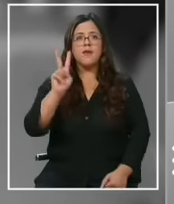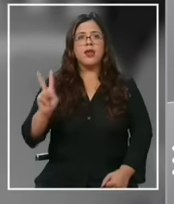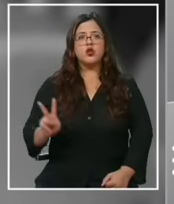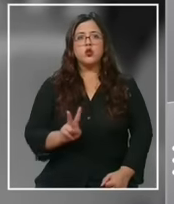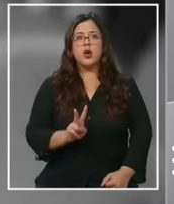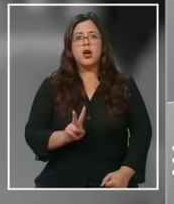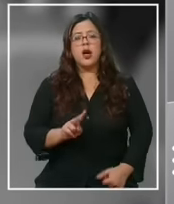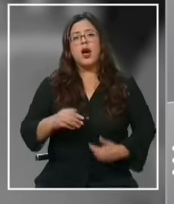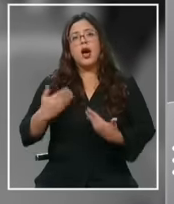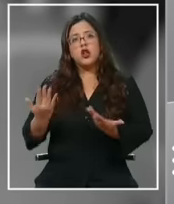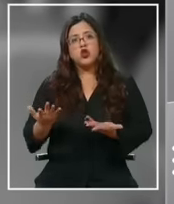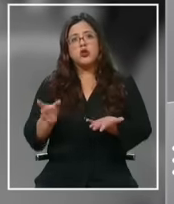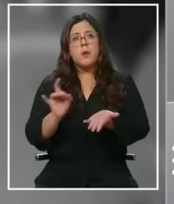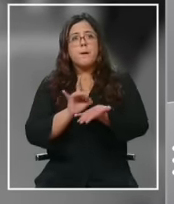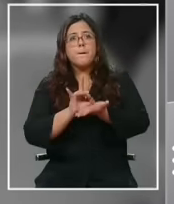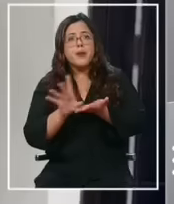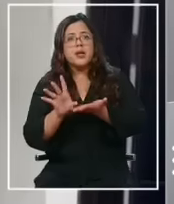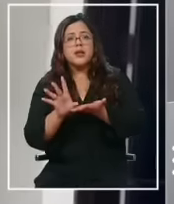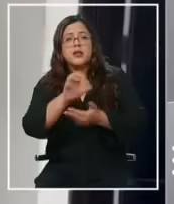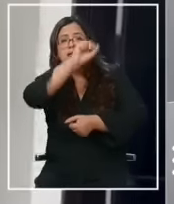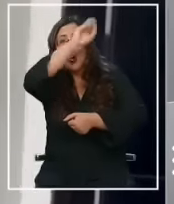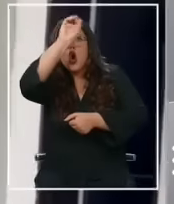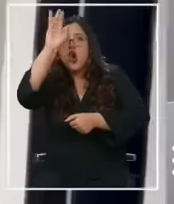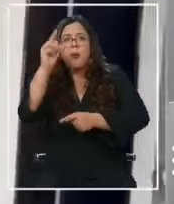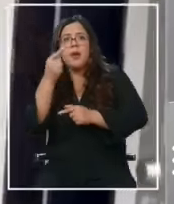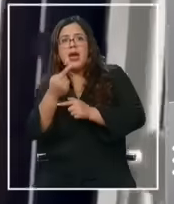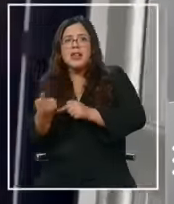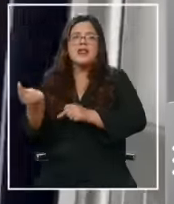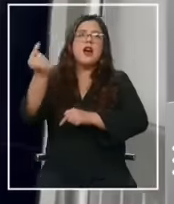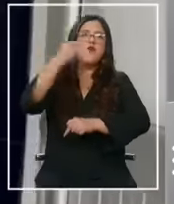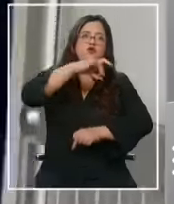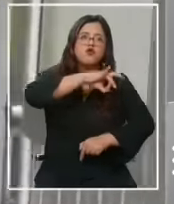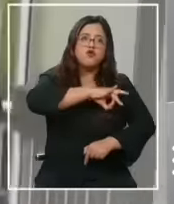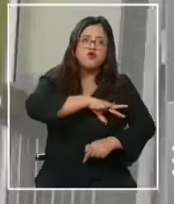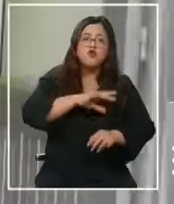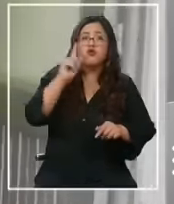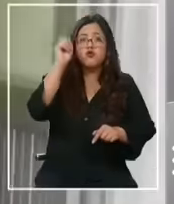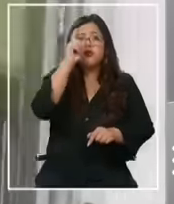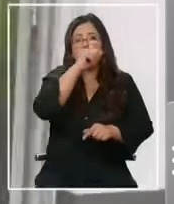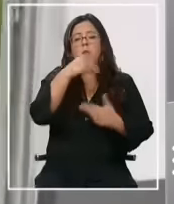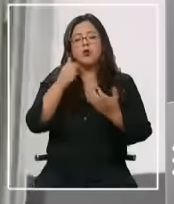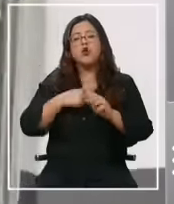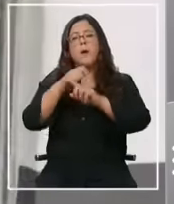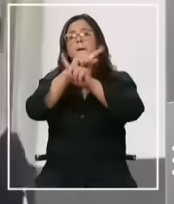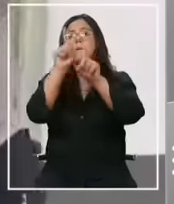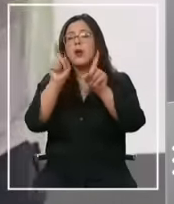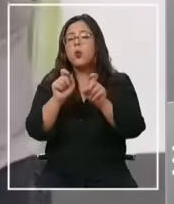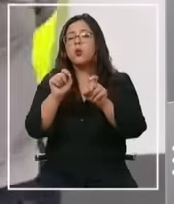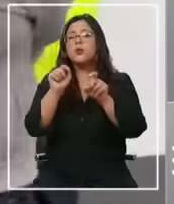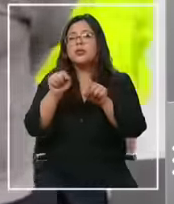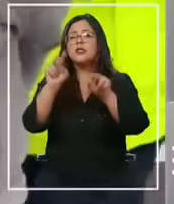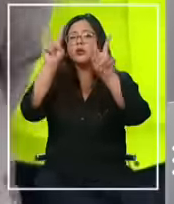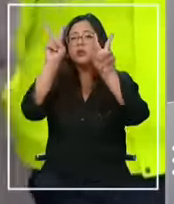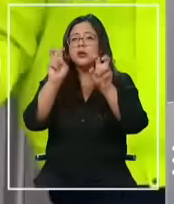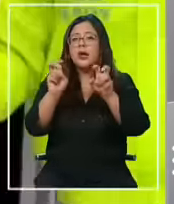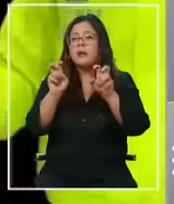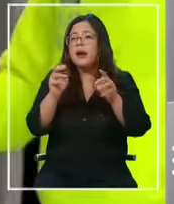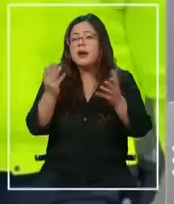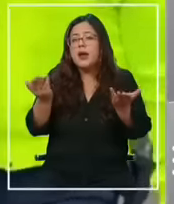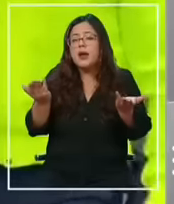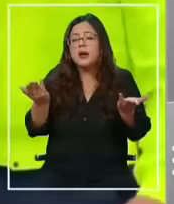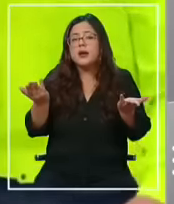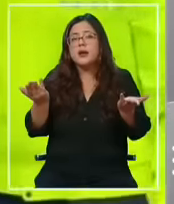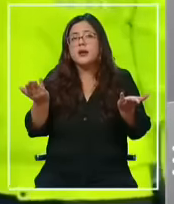venezolana. Por lo tanto, la expulsión de Colombia a Chile podría ser complicado. Por eso le pregunto si es algo que, si es una vía, una ruta